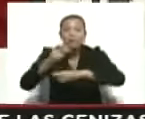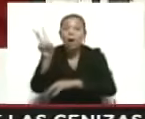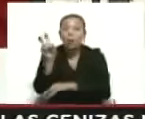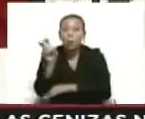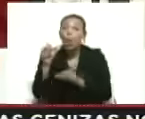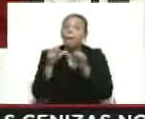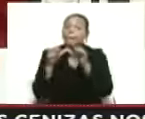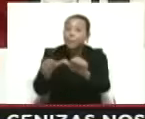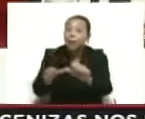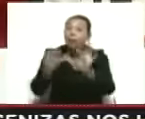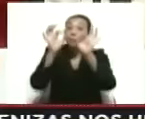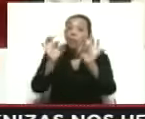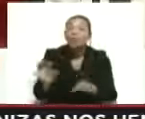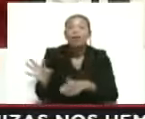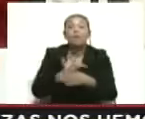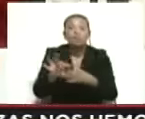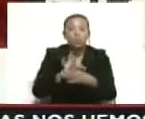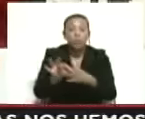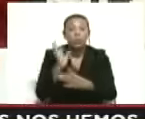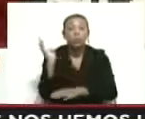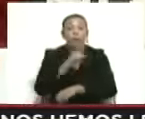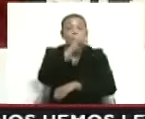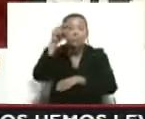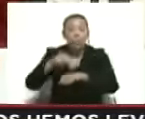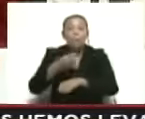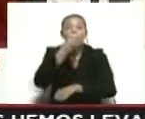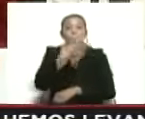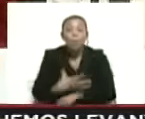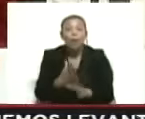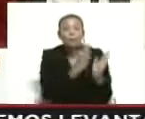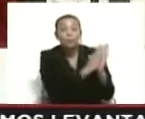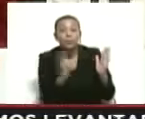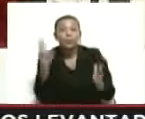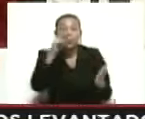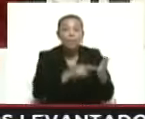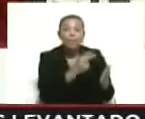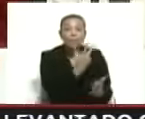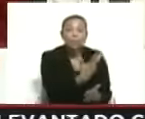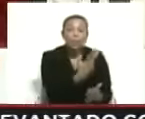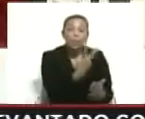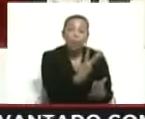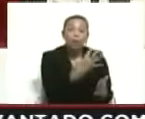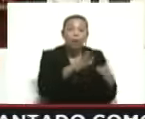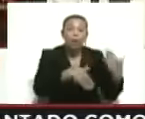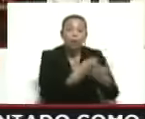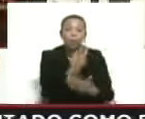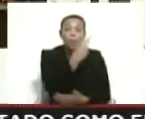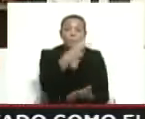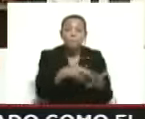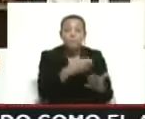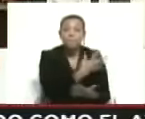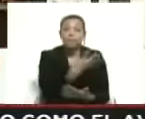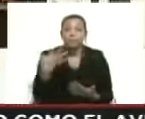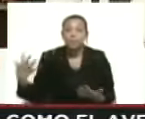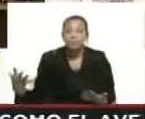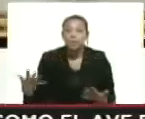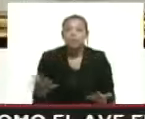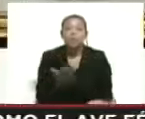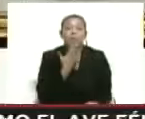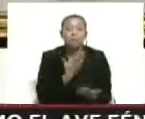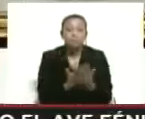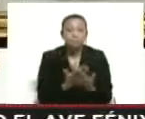en pleno el buen funcionamiento de nuestra Asamblea Nacional para el periodo legislativo 2024-2025. Es todo, ciudadano director de